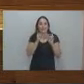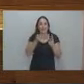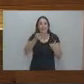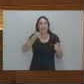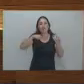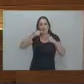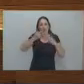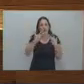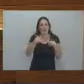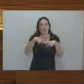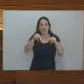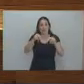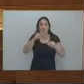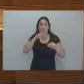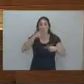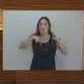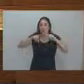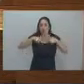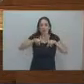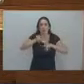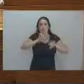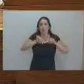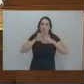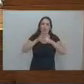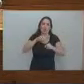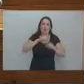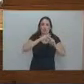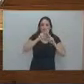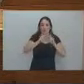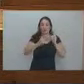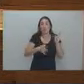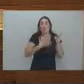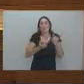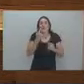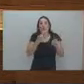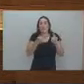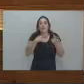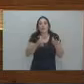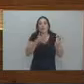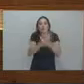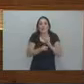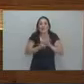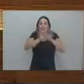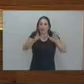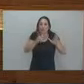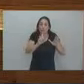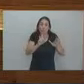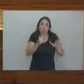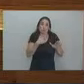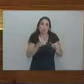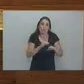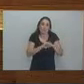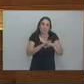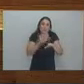uno de los problemas de la política. No siempre quizás haya estado lo suficientemente afortunado, y me disculpo si alguno de ustedes se ha sentido ofendido, pero no